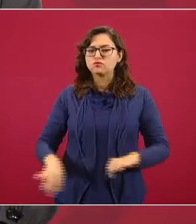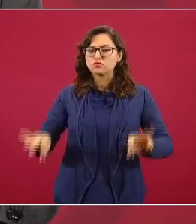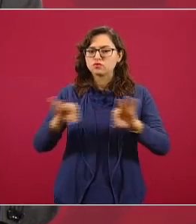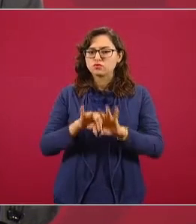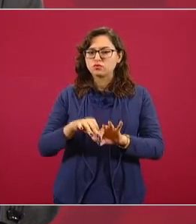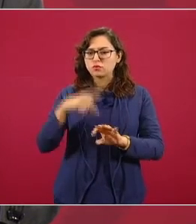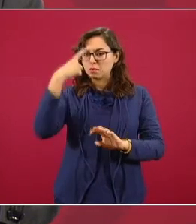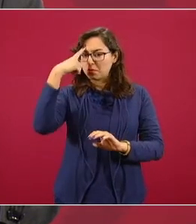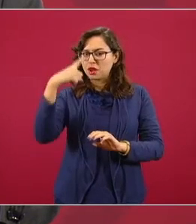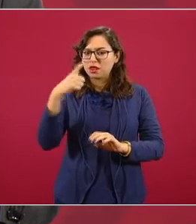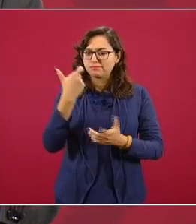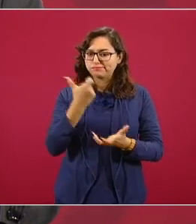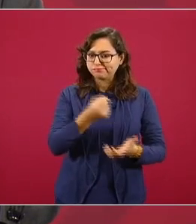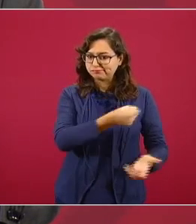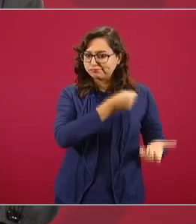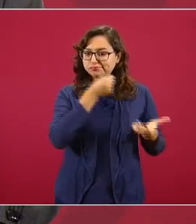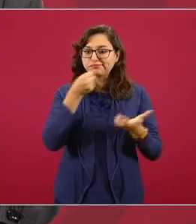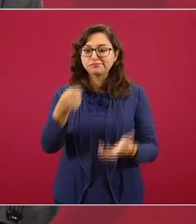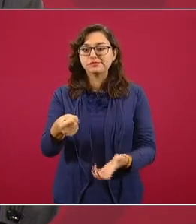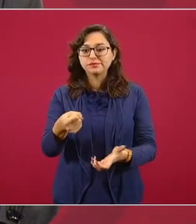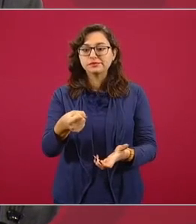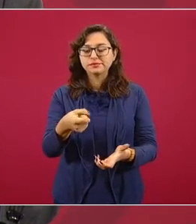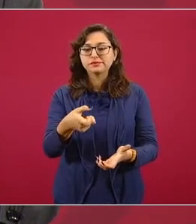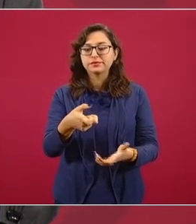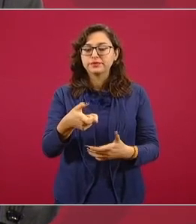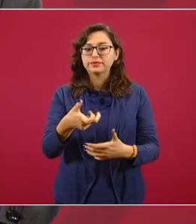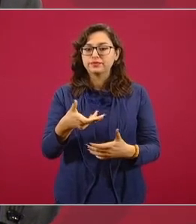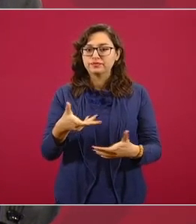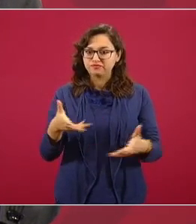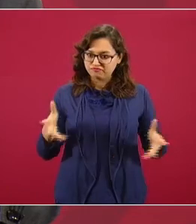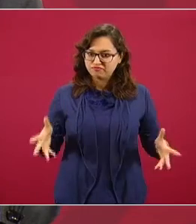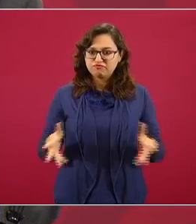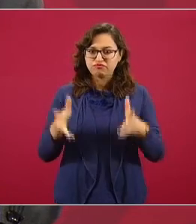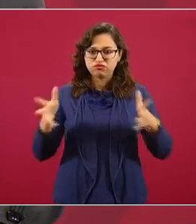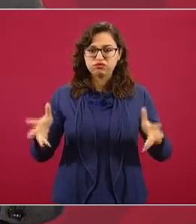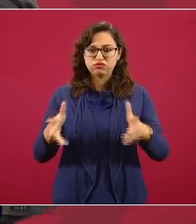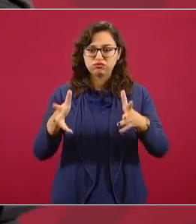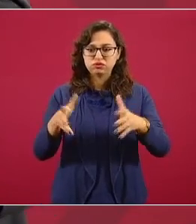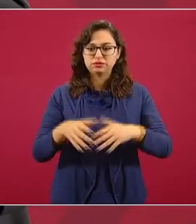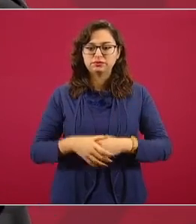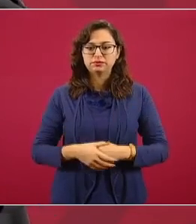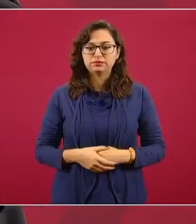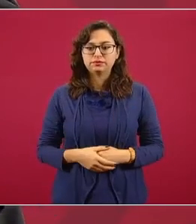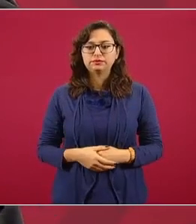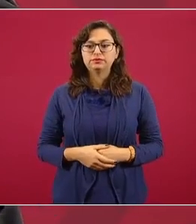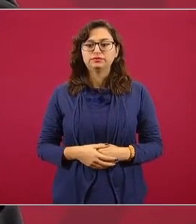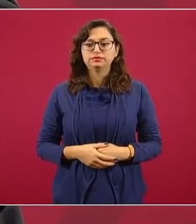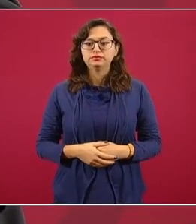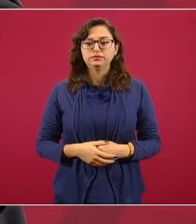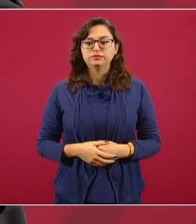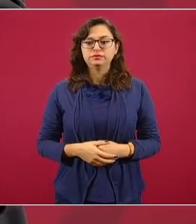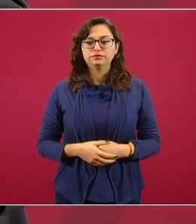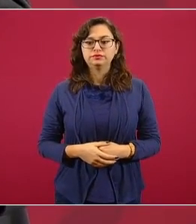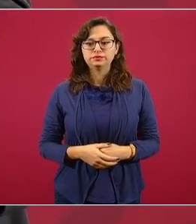inversión, de mayor importancia para la inversión extranjera.